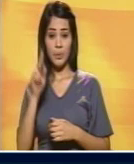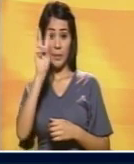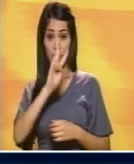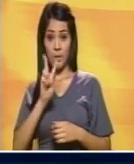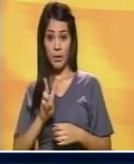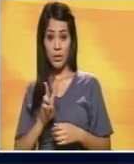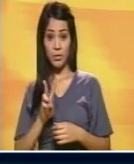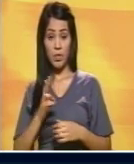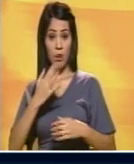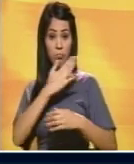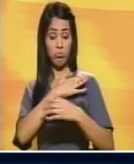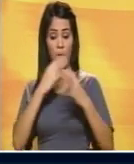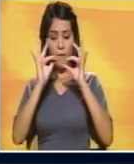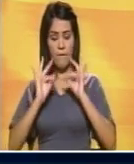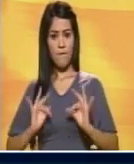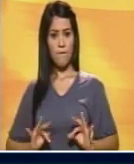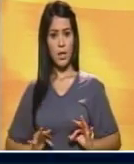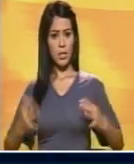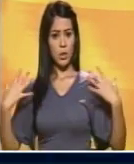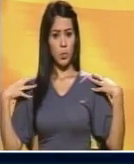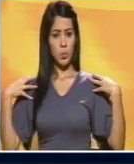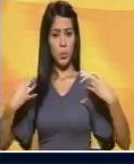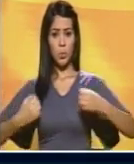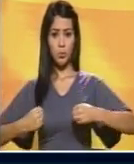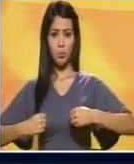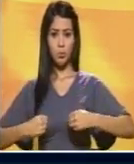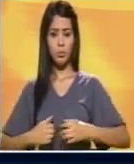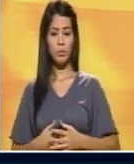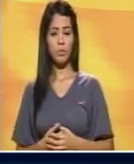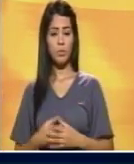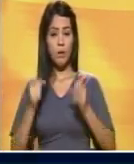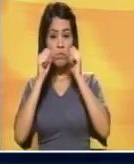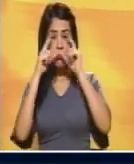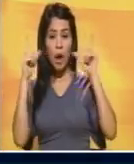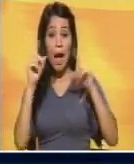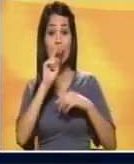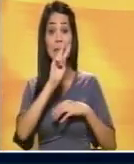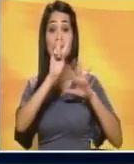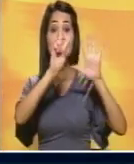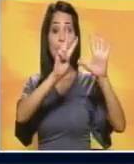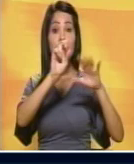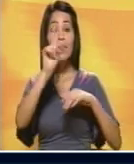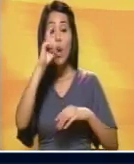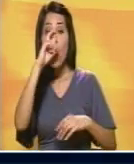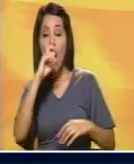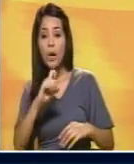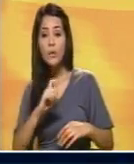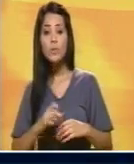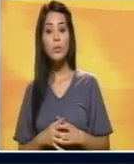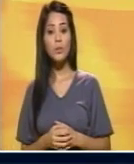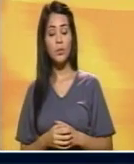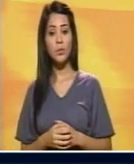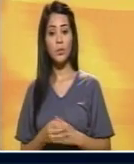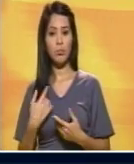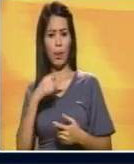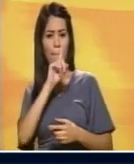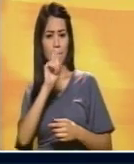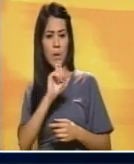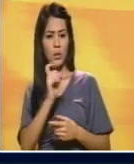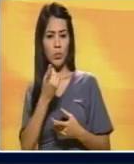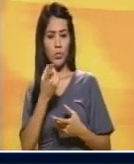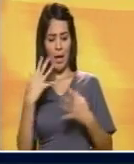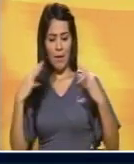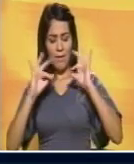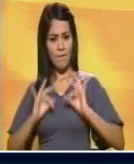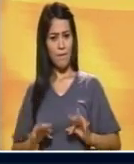venezolana, físico-culturista, la sorpresa es grande al saber que tiene 71 años. Y tenemos que preguntar si el